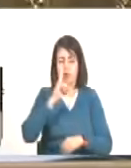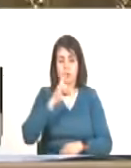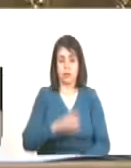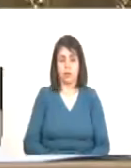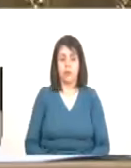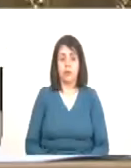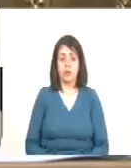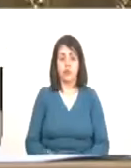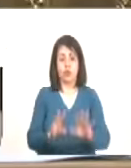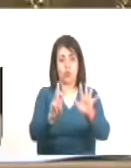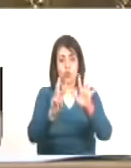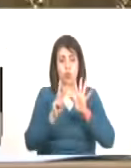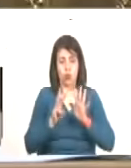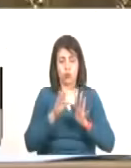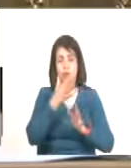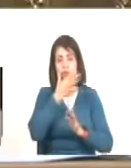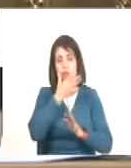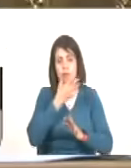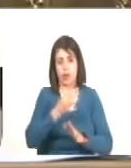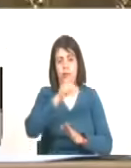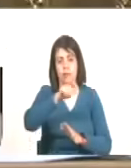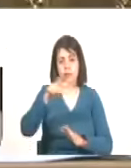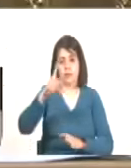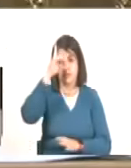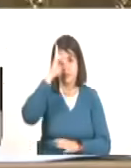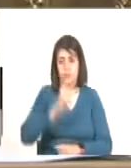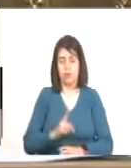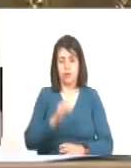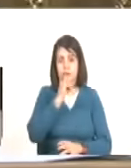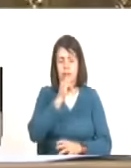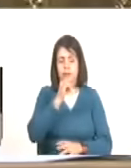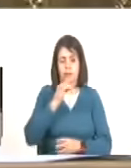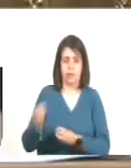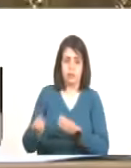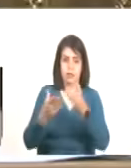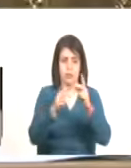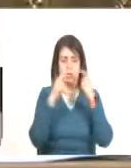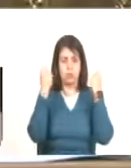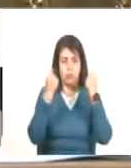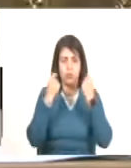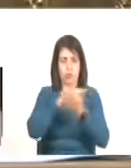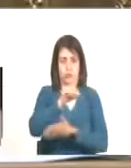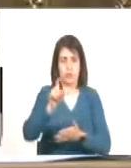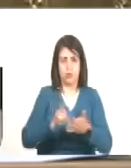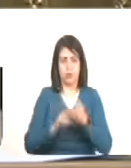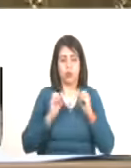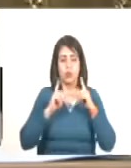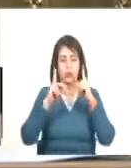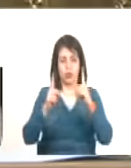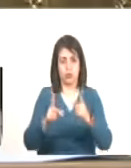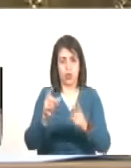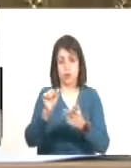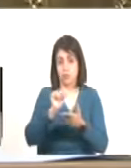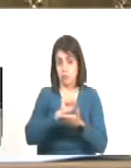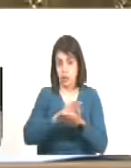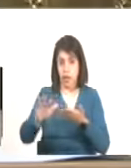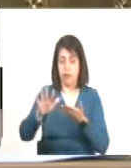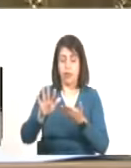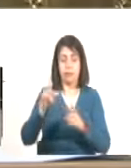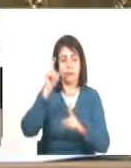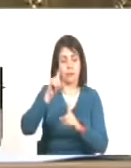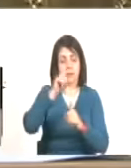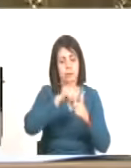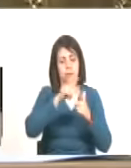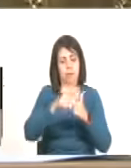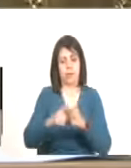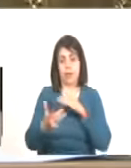discapacidad. 8. Facilitar a las personas con discapacidad información dirigida al público en general, de manera oportuna y sin costo adicional, en formato